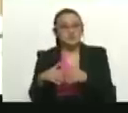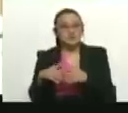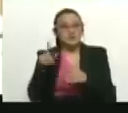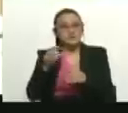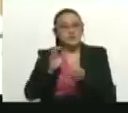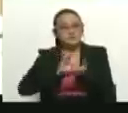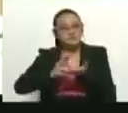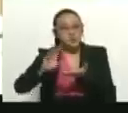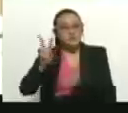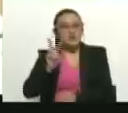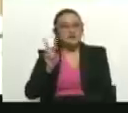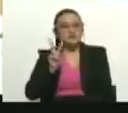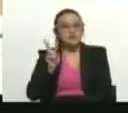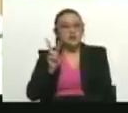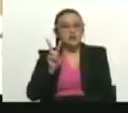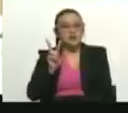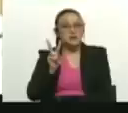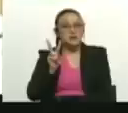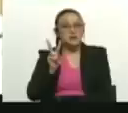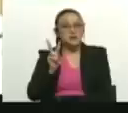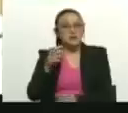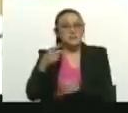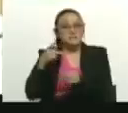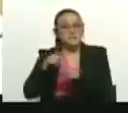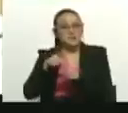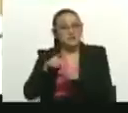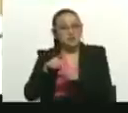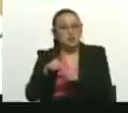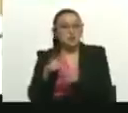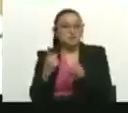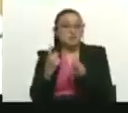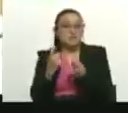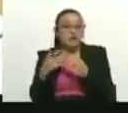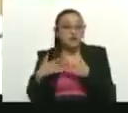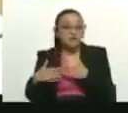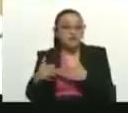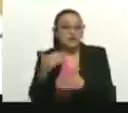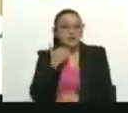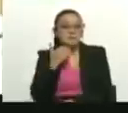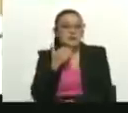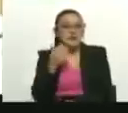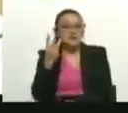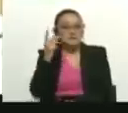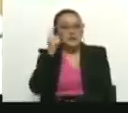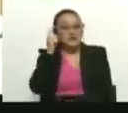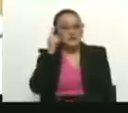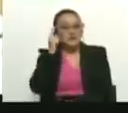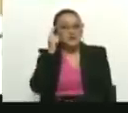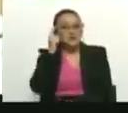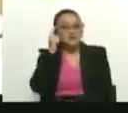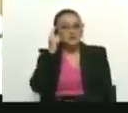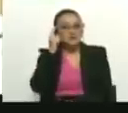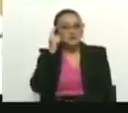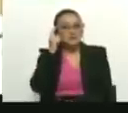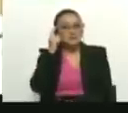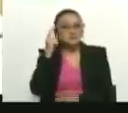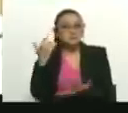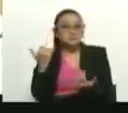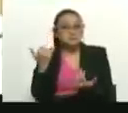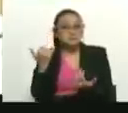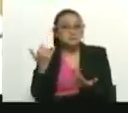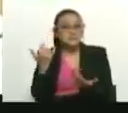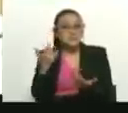surtía a Venezuela de combustible en el momento que hacía falta, porque apenas estamos a 3 días de navegación. O sea que